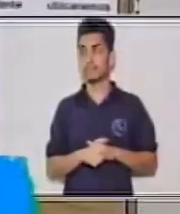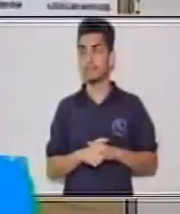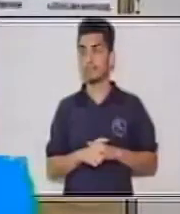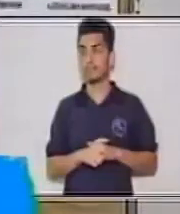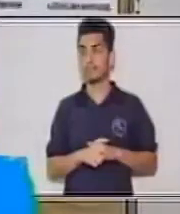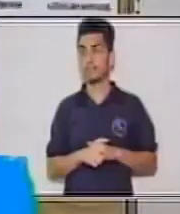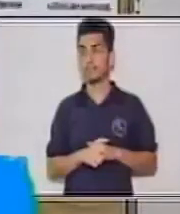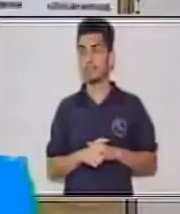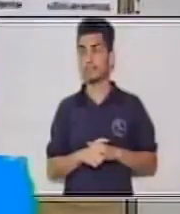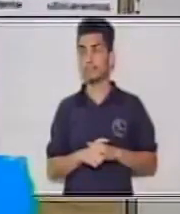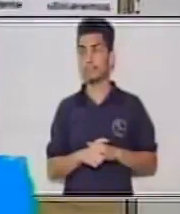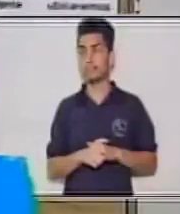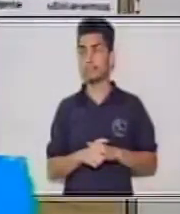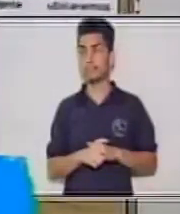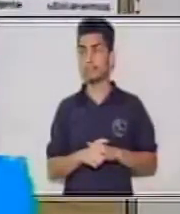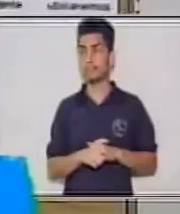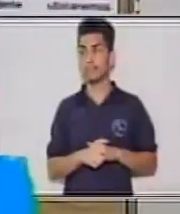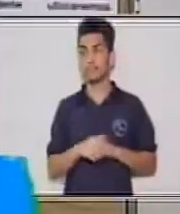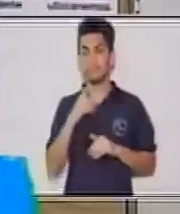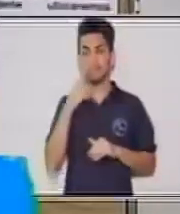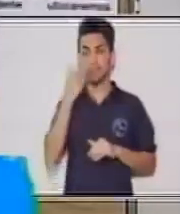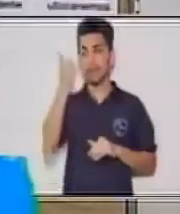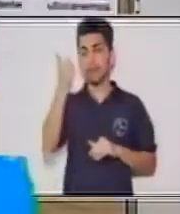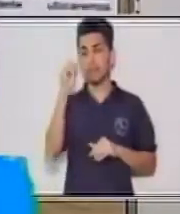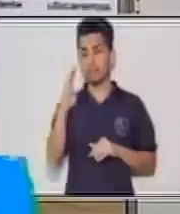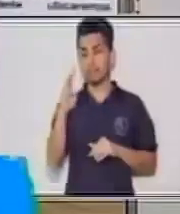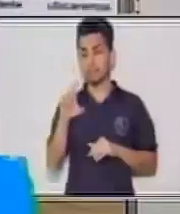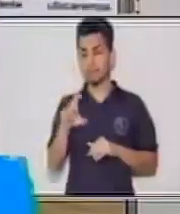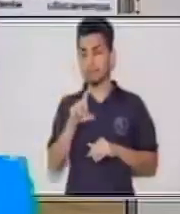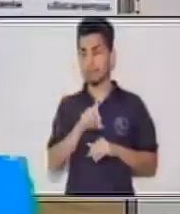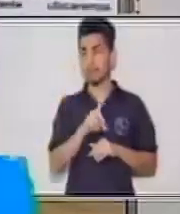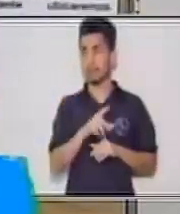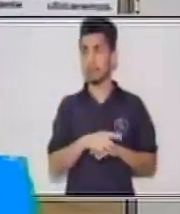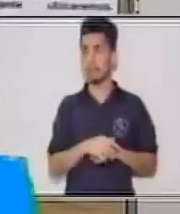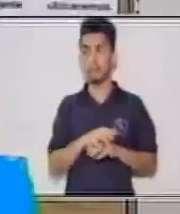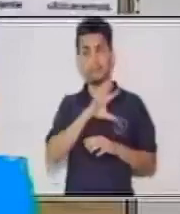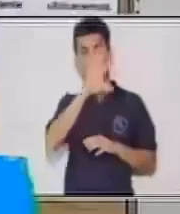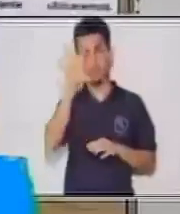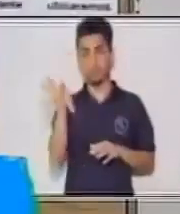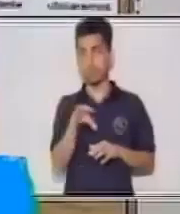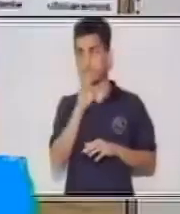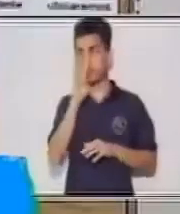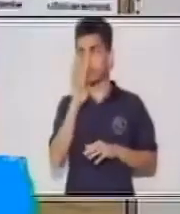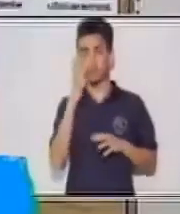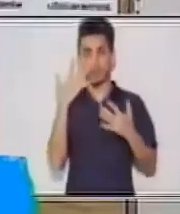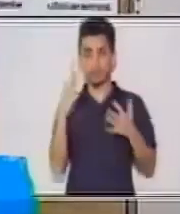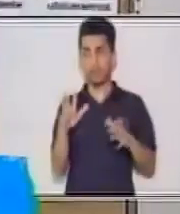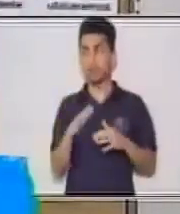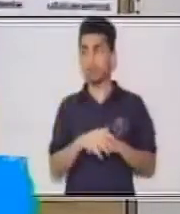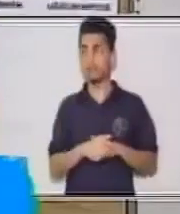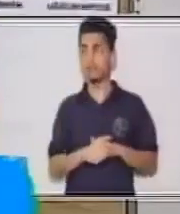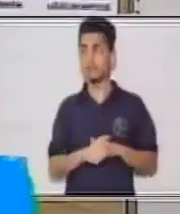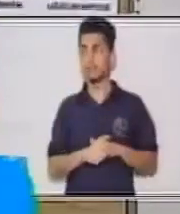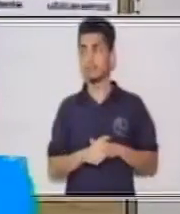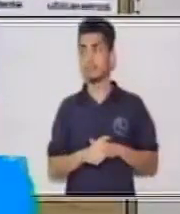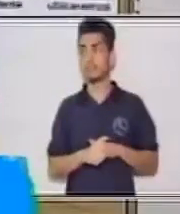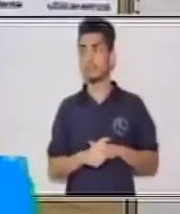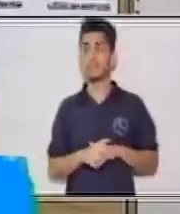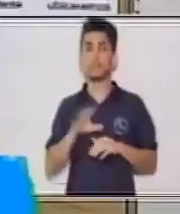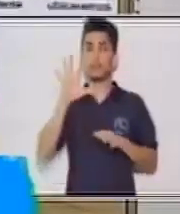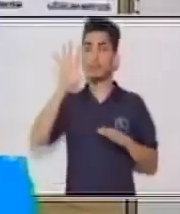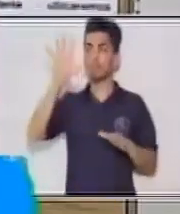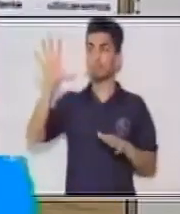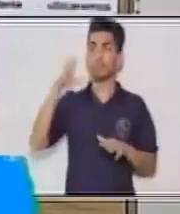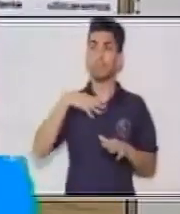Entonces, si se dan cuenta, aquí tenemos punto A, B, C y D. Ya los cuatro puntos ubicados dentro